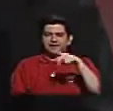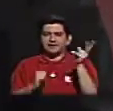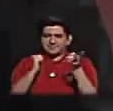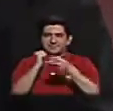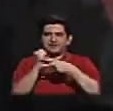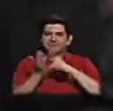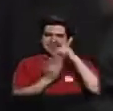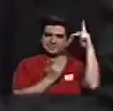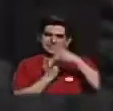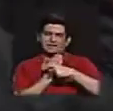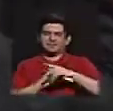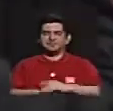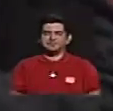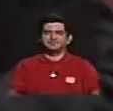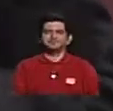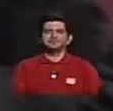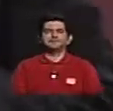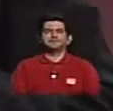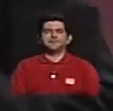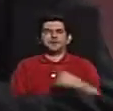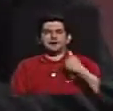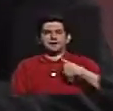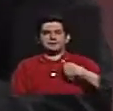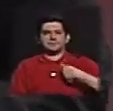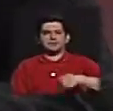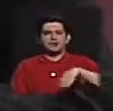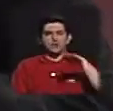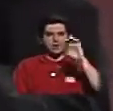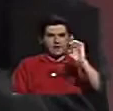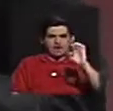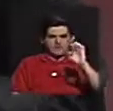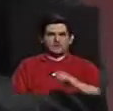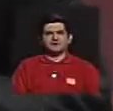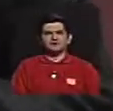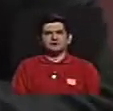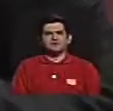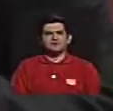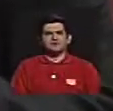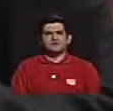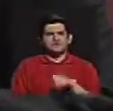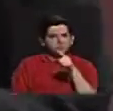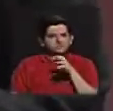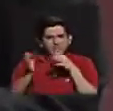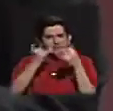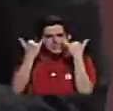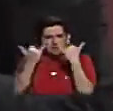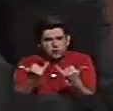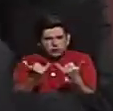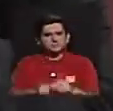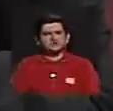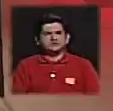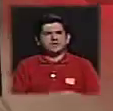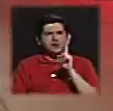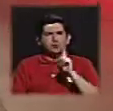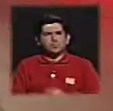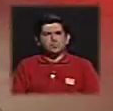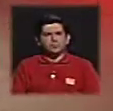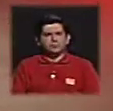este programa. Eduardo, entonces, de acuerdo con lo que nos has explicado, hay un